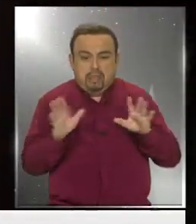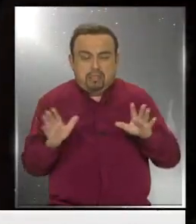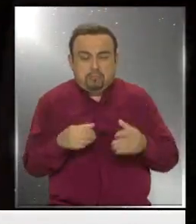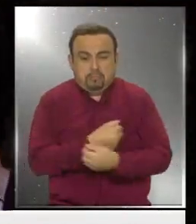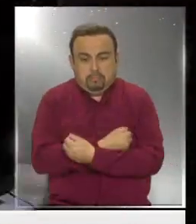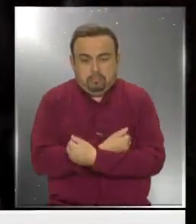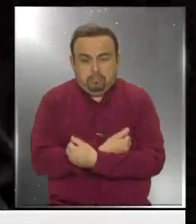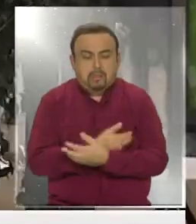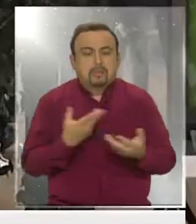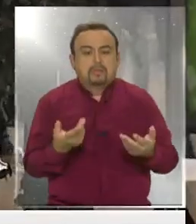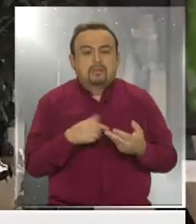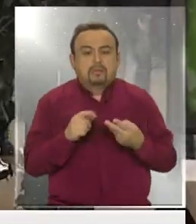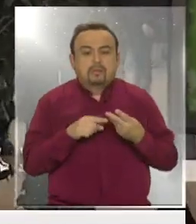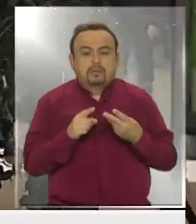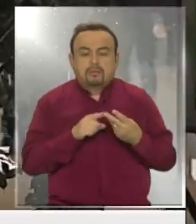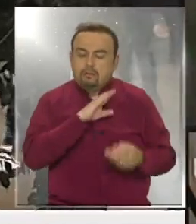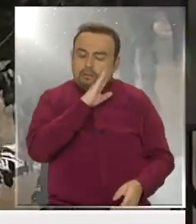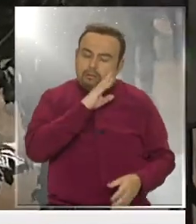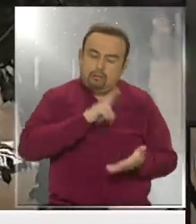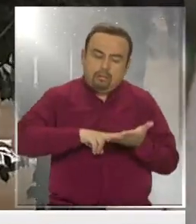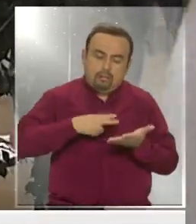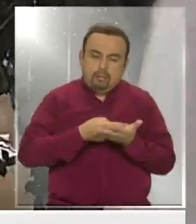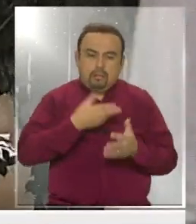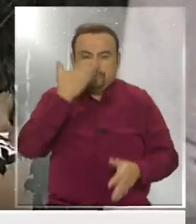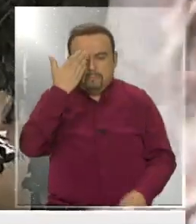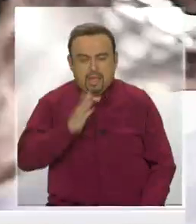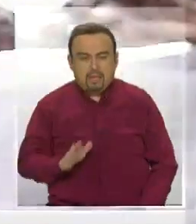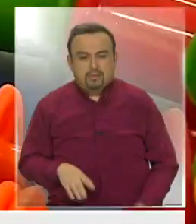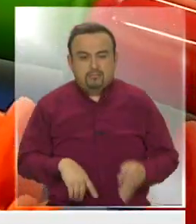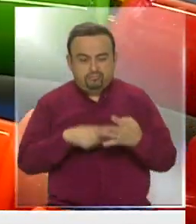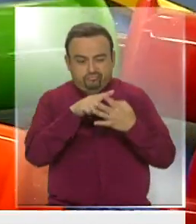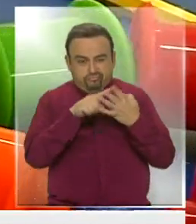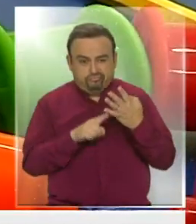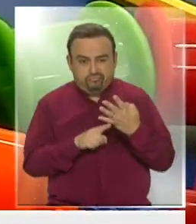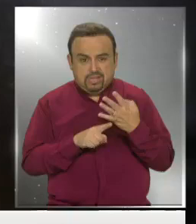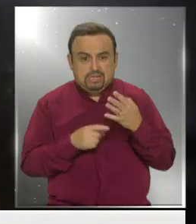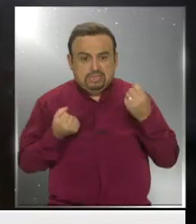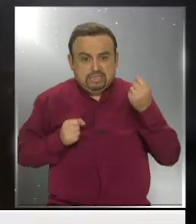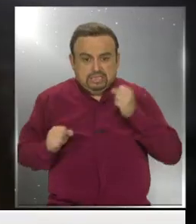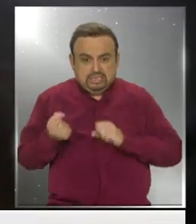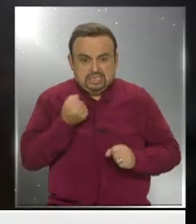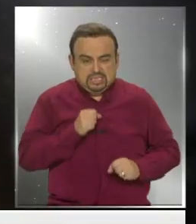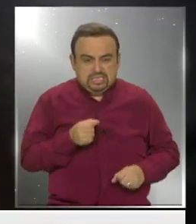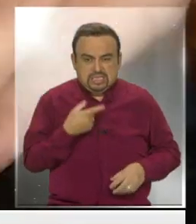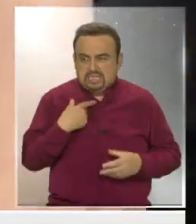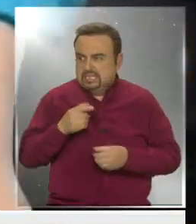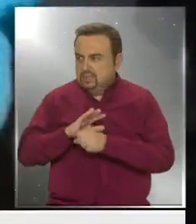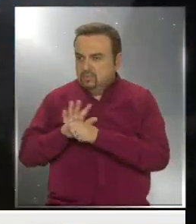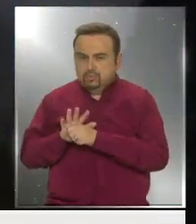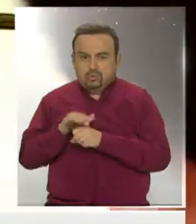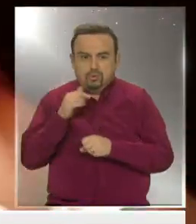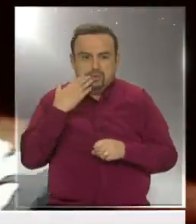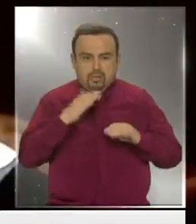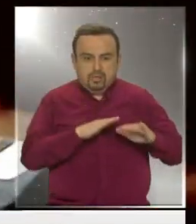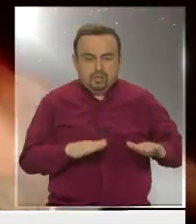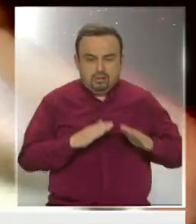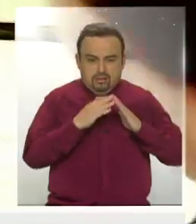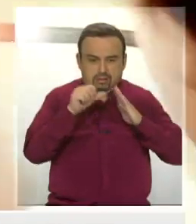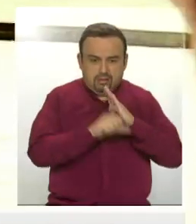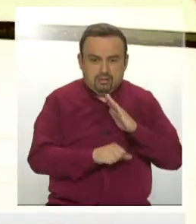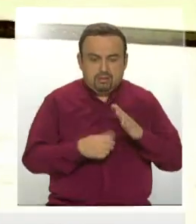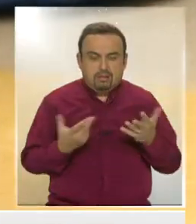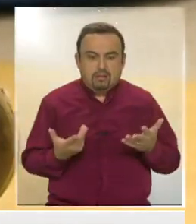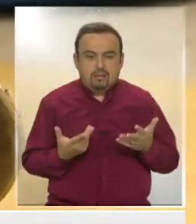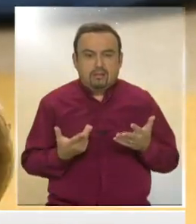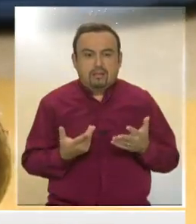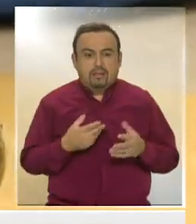cuatro tienen peor sueño sea peor salud y el estrés por el que está pasando en un niño con cuarentena versus un